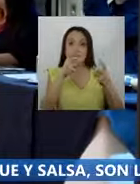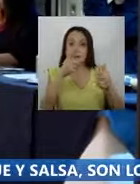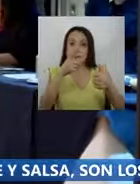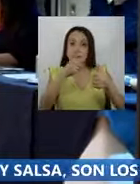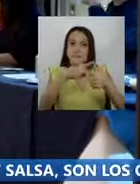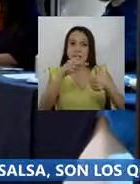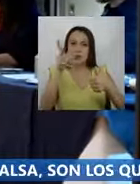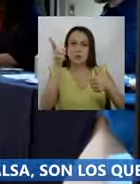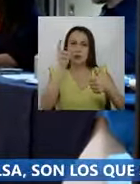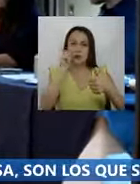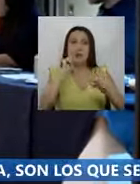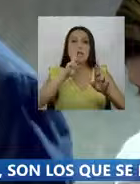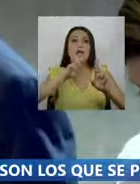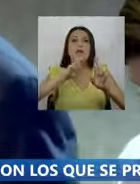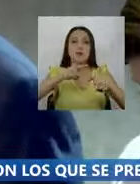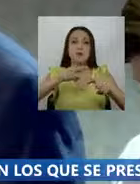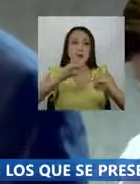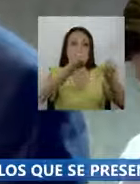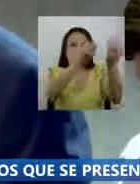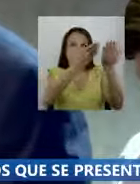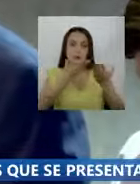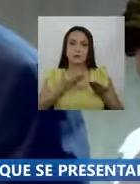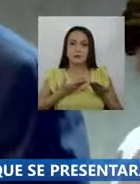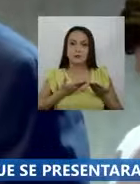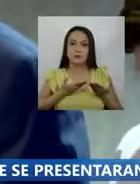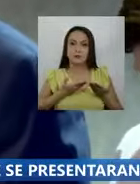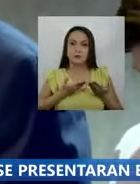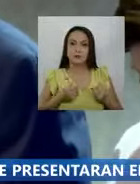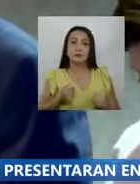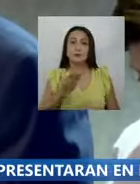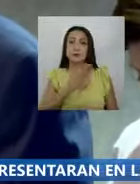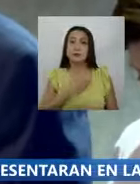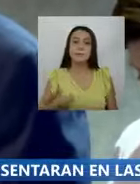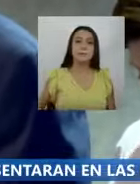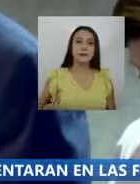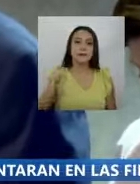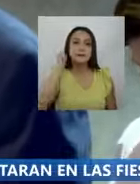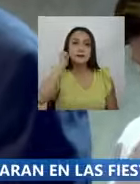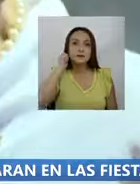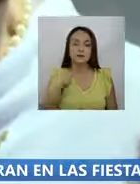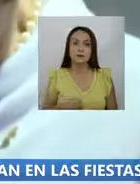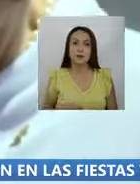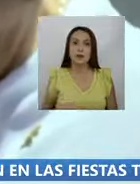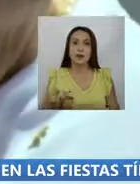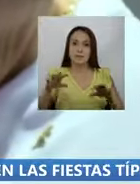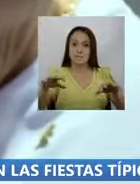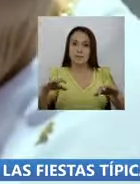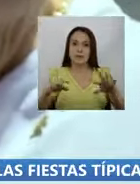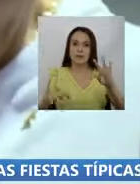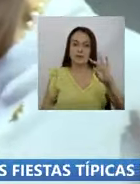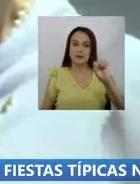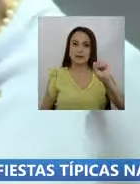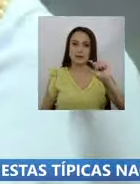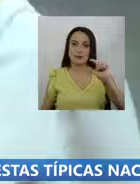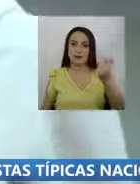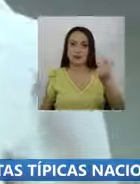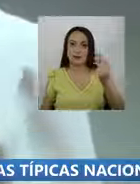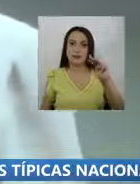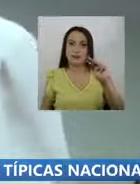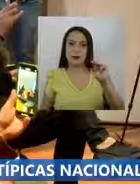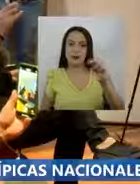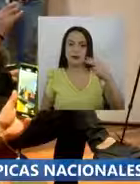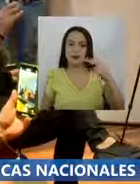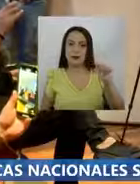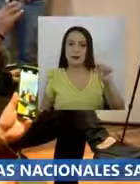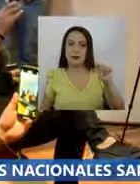escuchar la respuesta que nos dio la presidenta magistrada del Tribunal Supremo de Elecciones, la